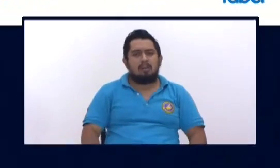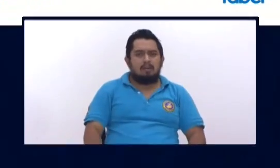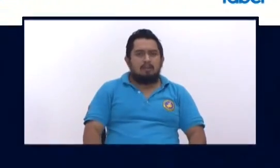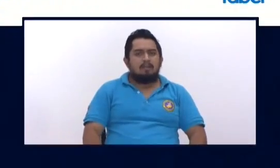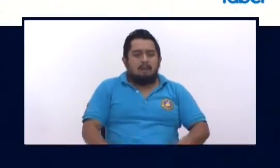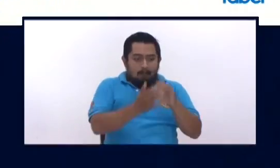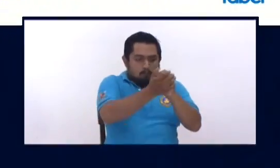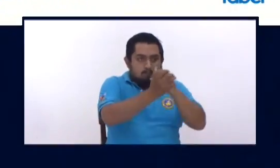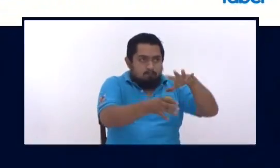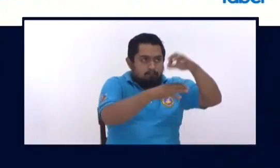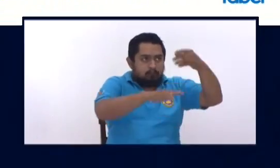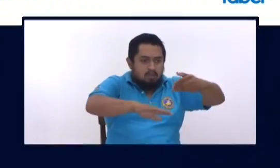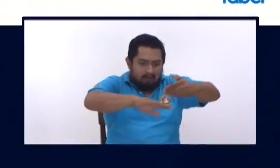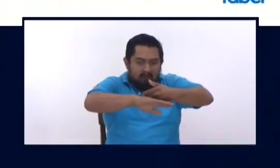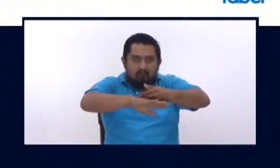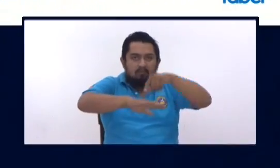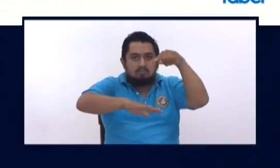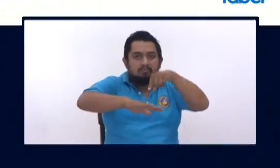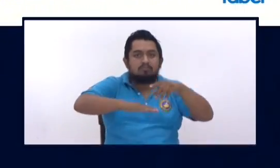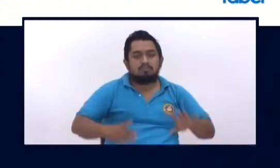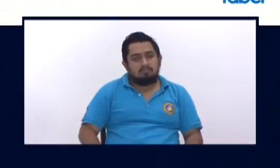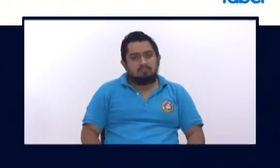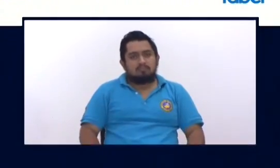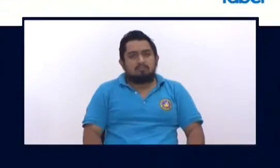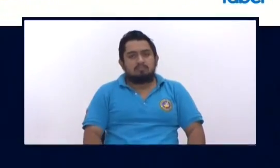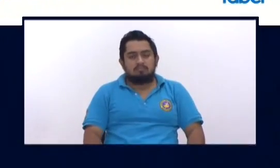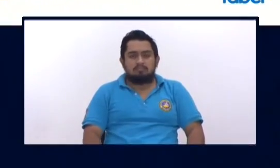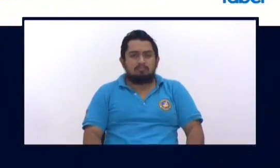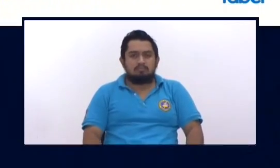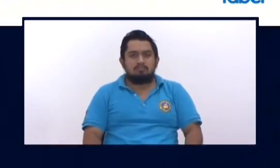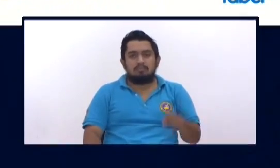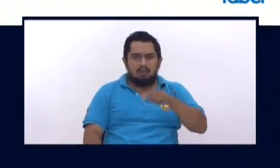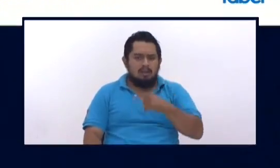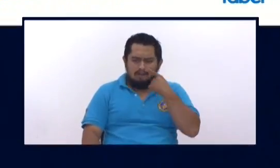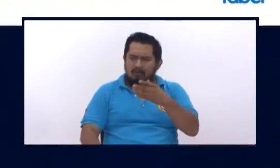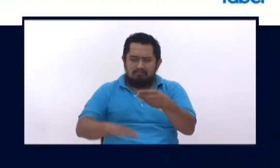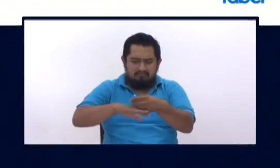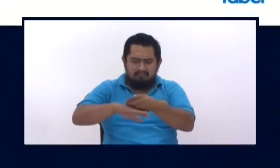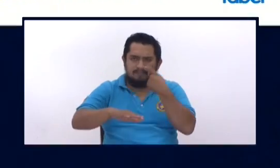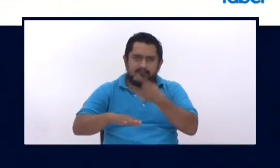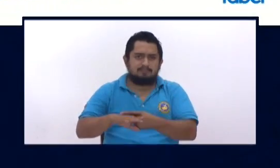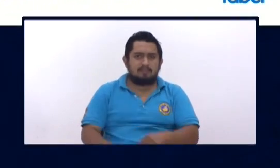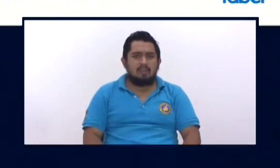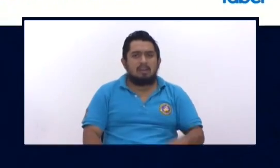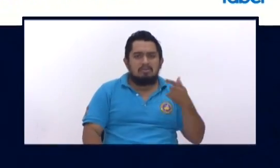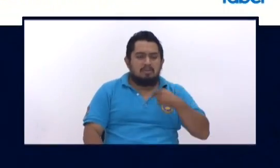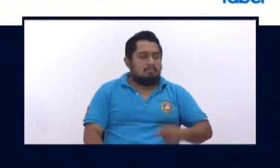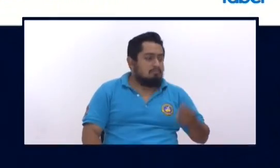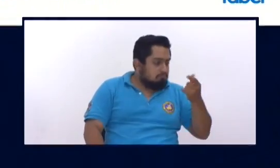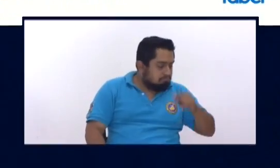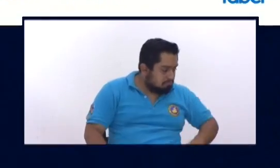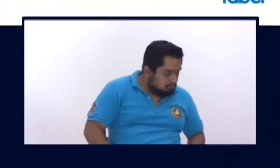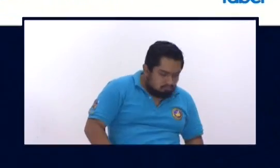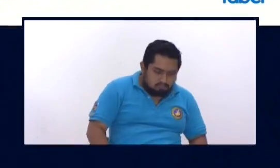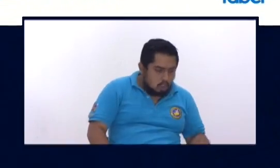amor si pega más que la dieron a los judíos allí tiene el pipe y island usted sabe que cuando se le acabe el pestillo